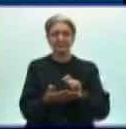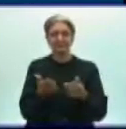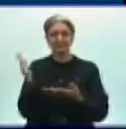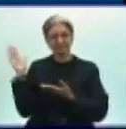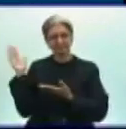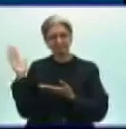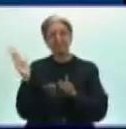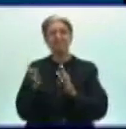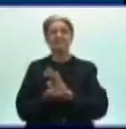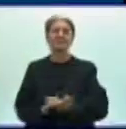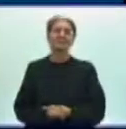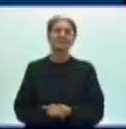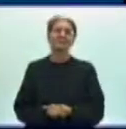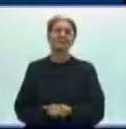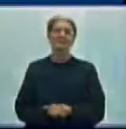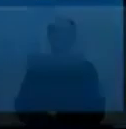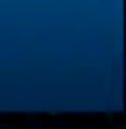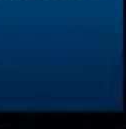actividad.